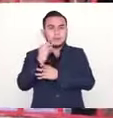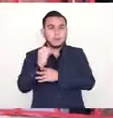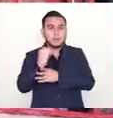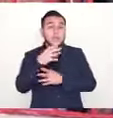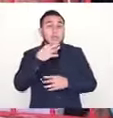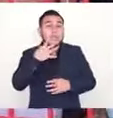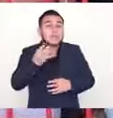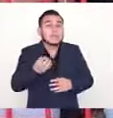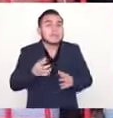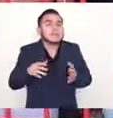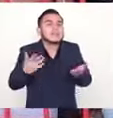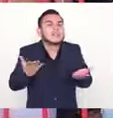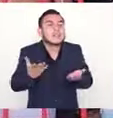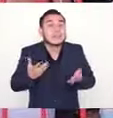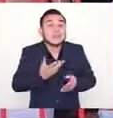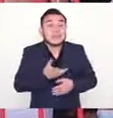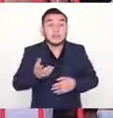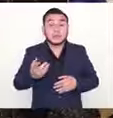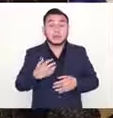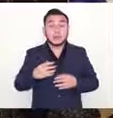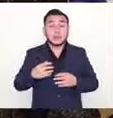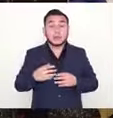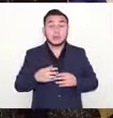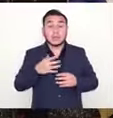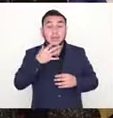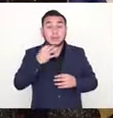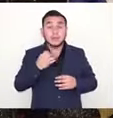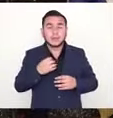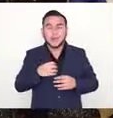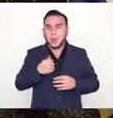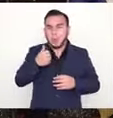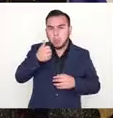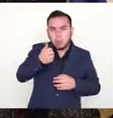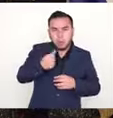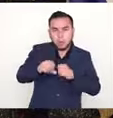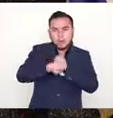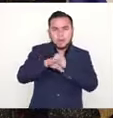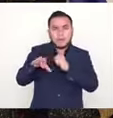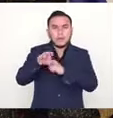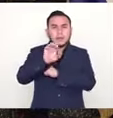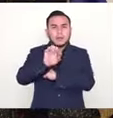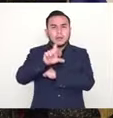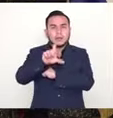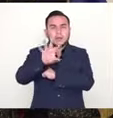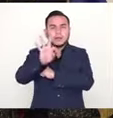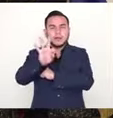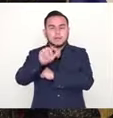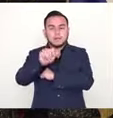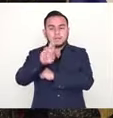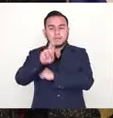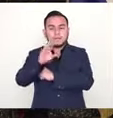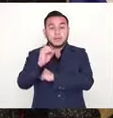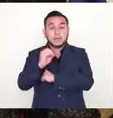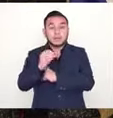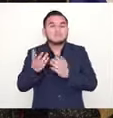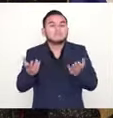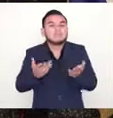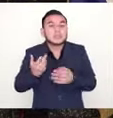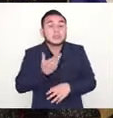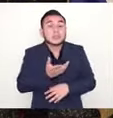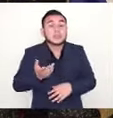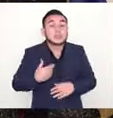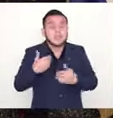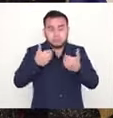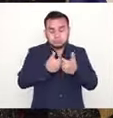confiaba tanto que pensó que lo que decía en el faro como que acreditaba como único beneficio porque yo no veo otro el que decía el faro que era que